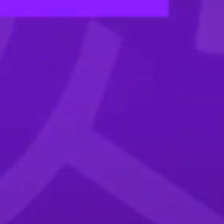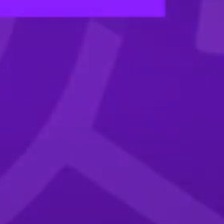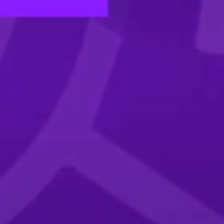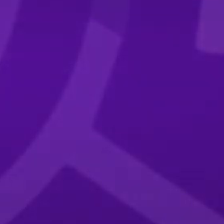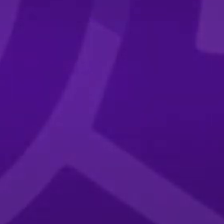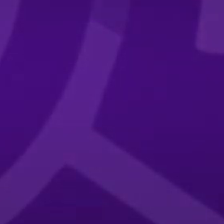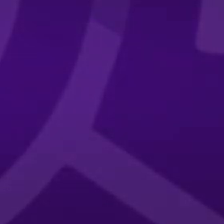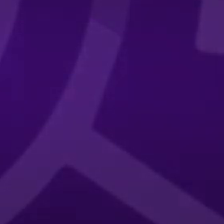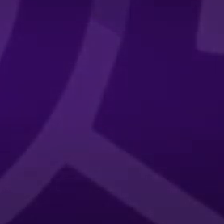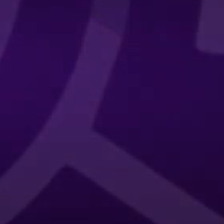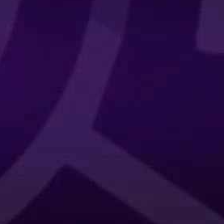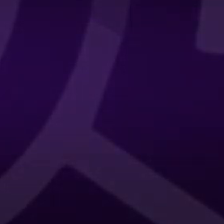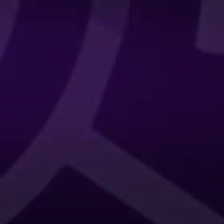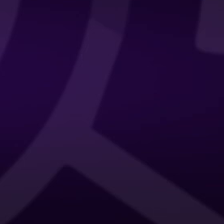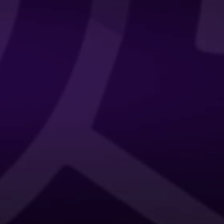¡Gracias!